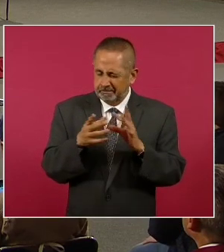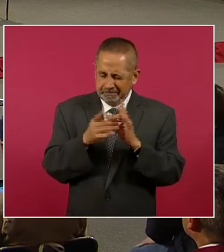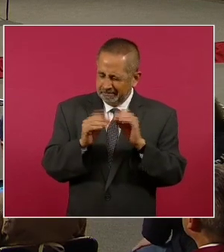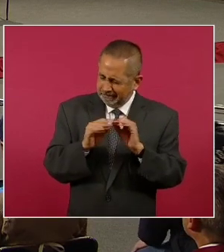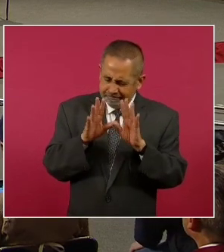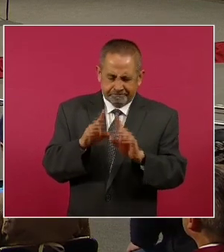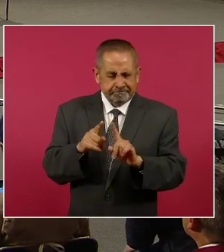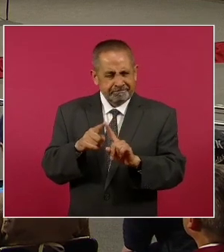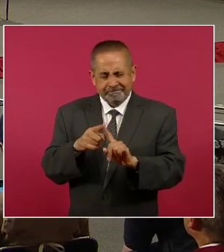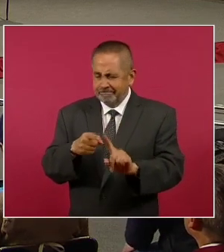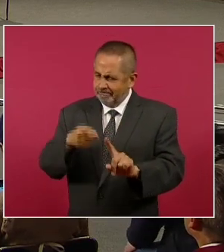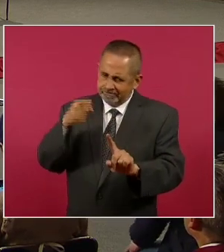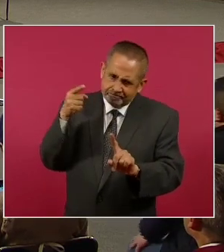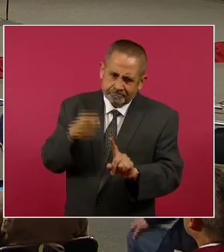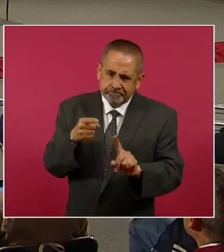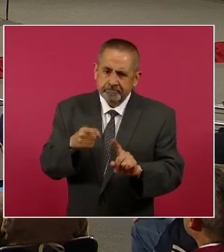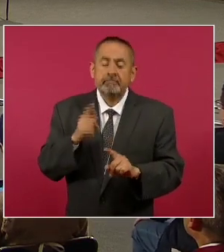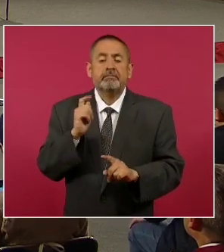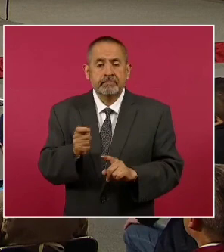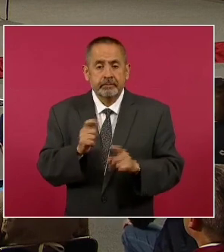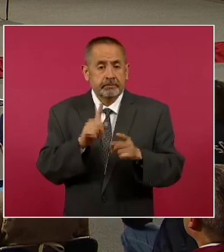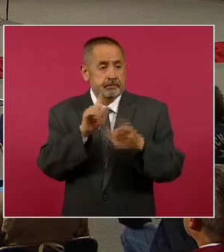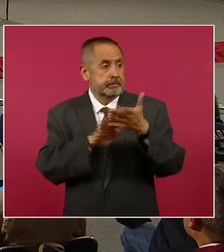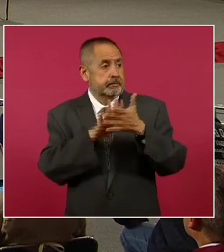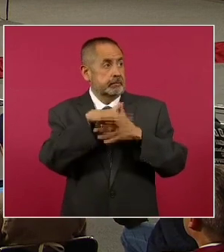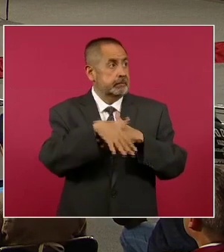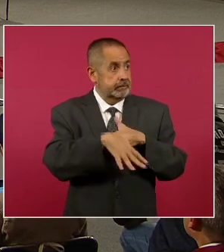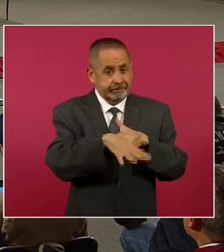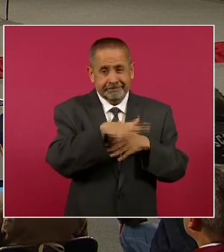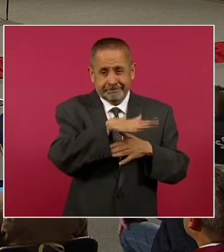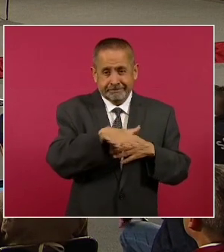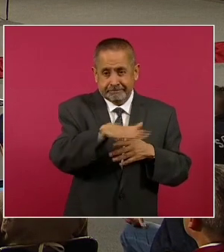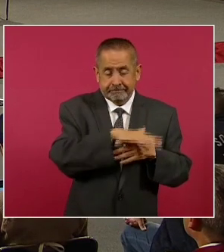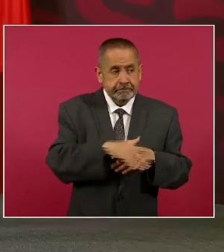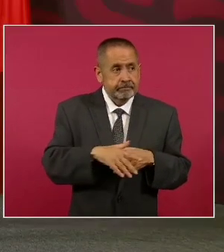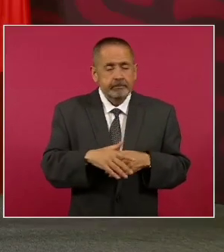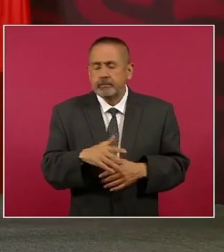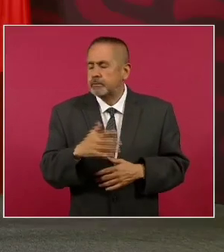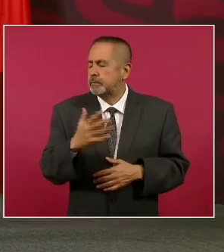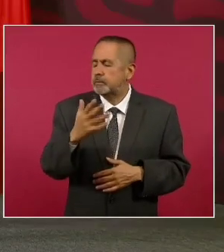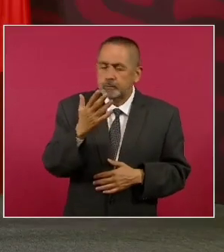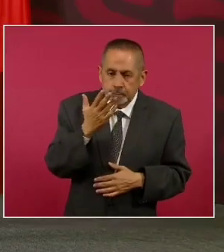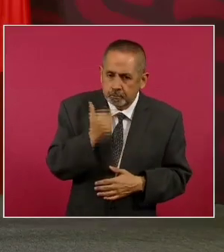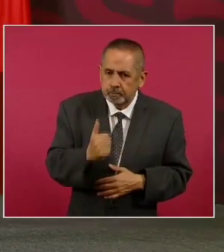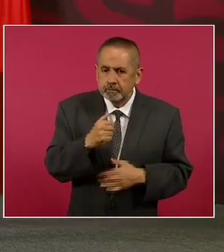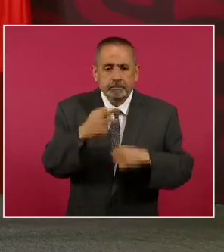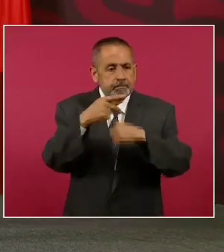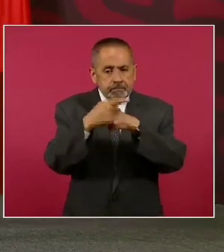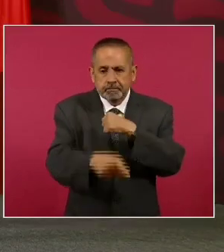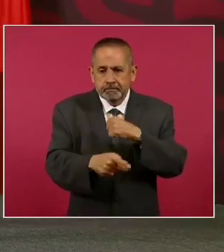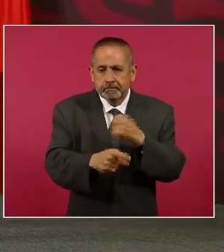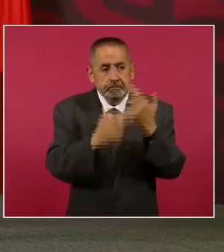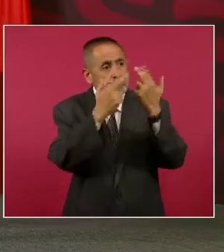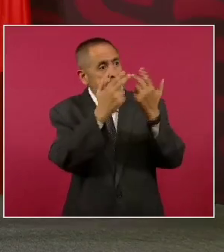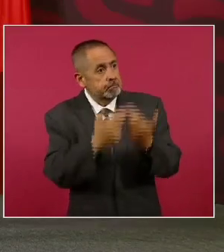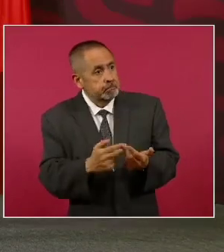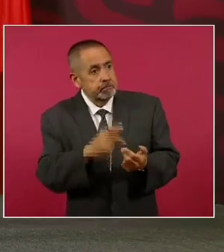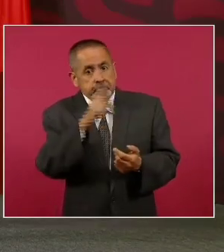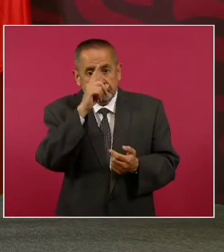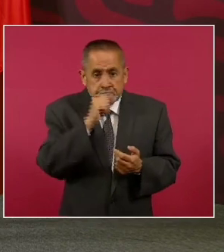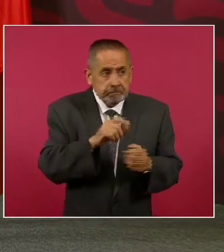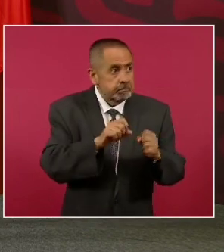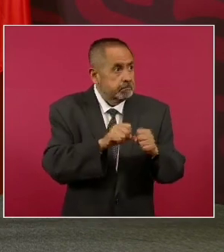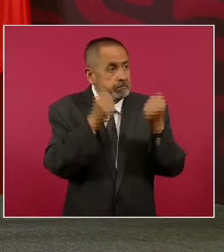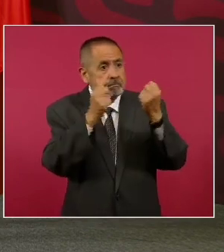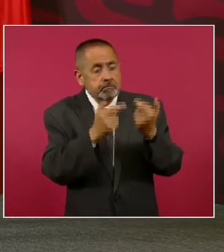y categóricamente que pues, la presa no está en ningún momento en condiciones de falla ni